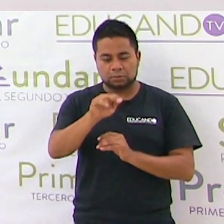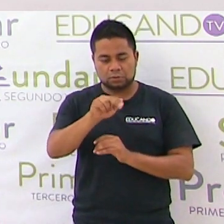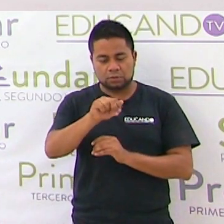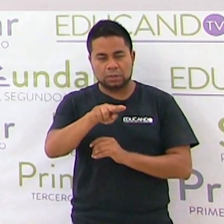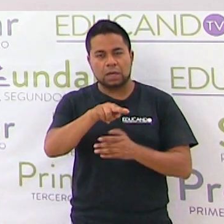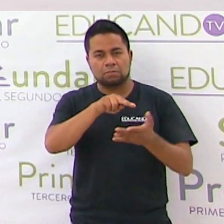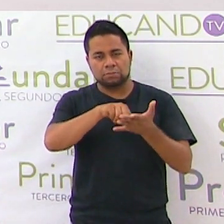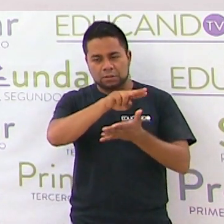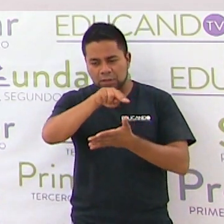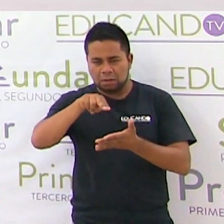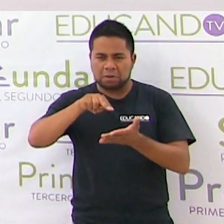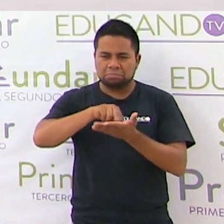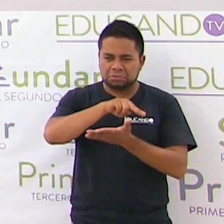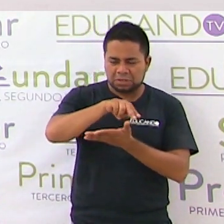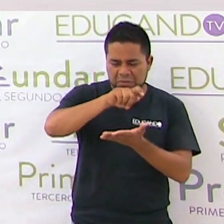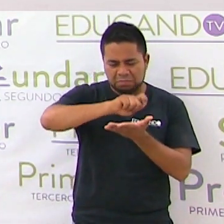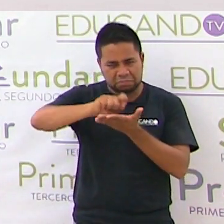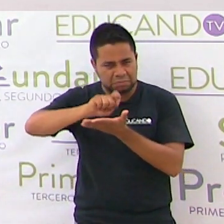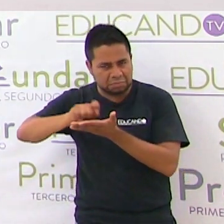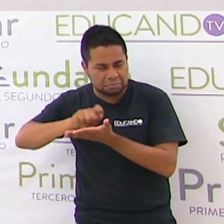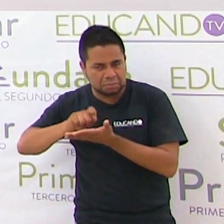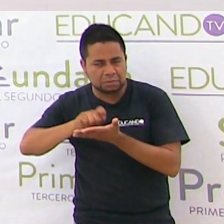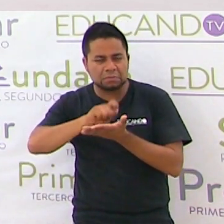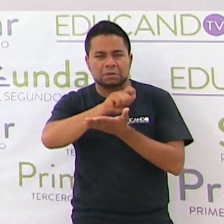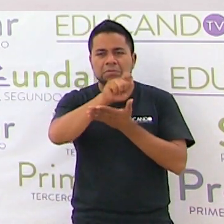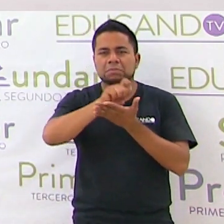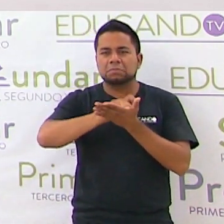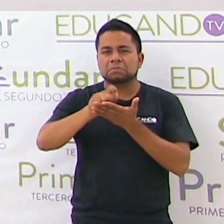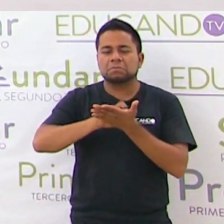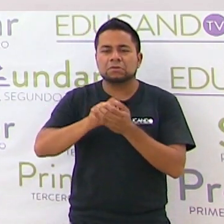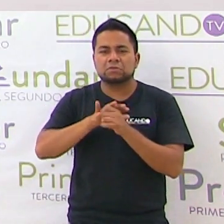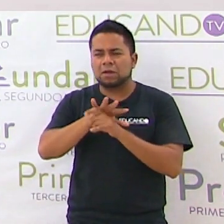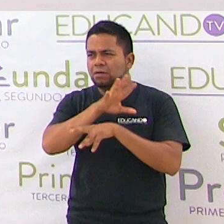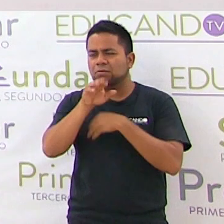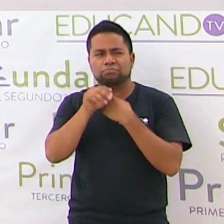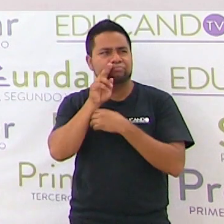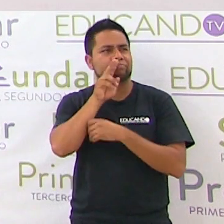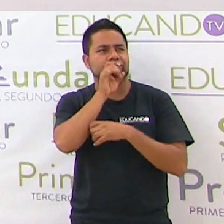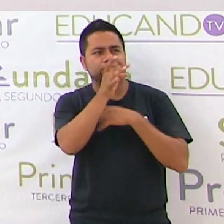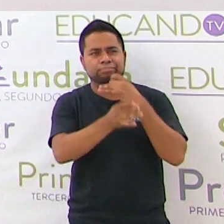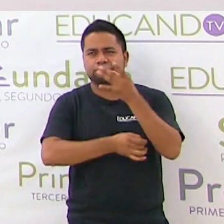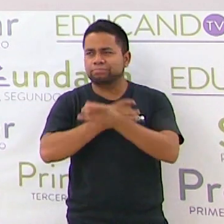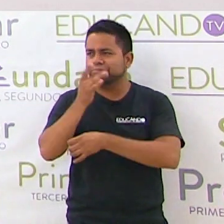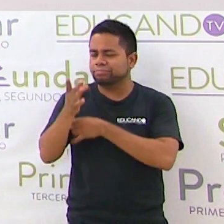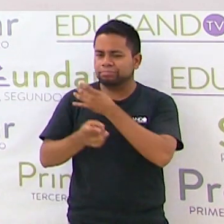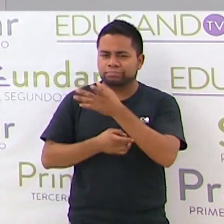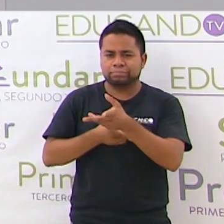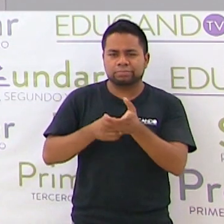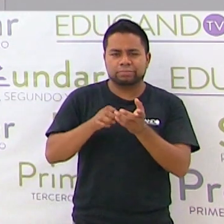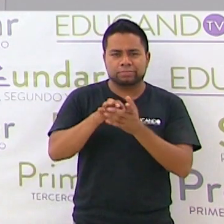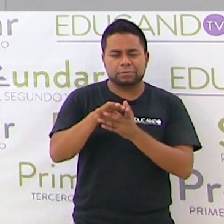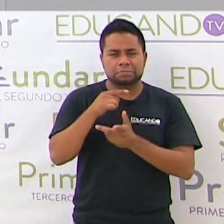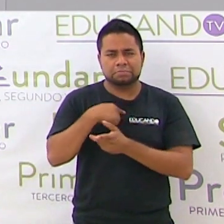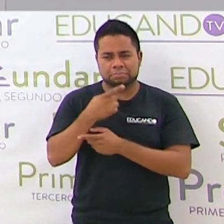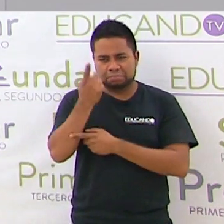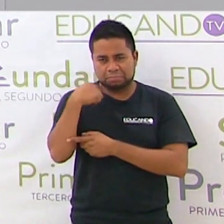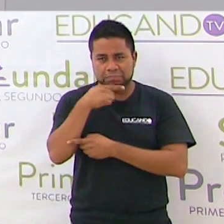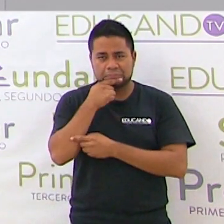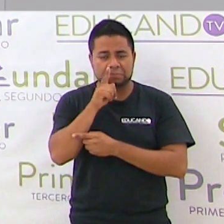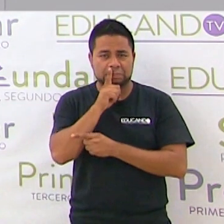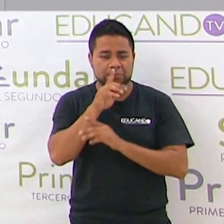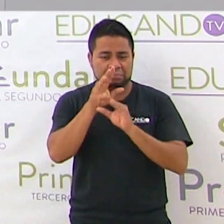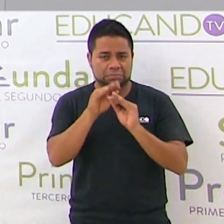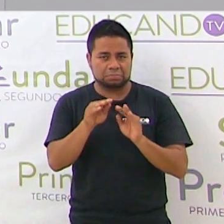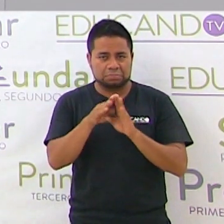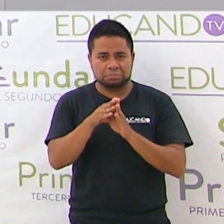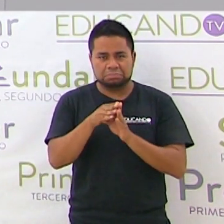pintaba, pintaba y pintaba. Iba pintando todo lo que veía, desde su mundo de niña callada y extraña